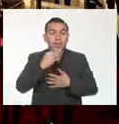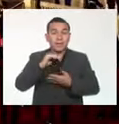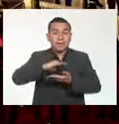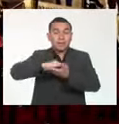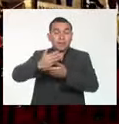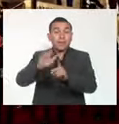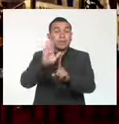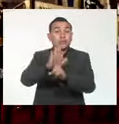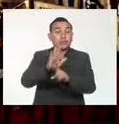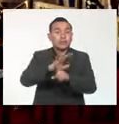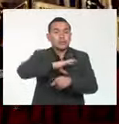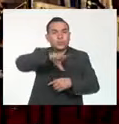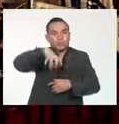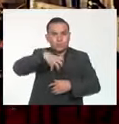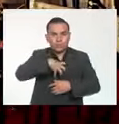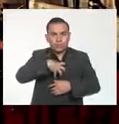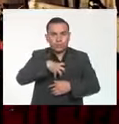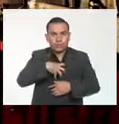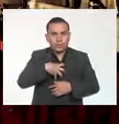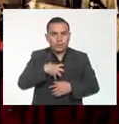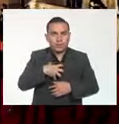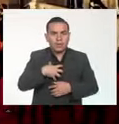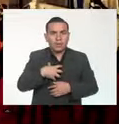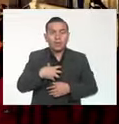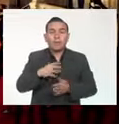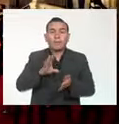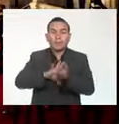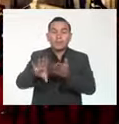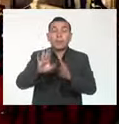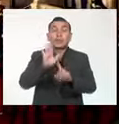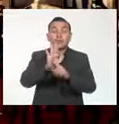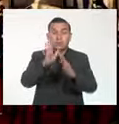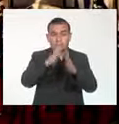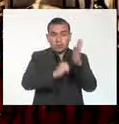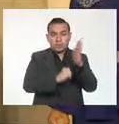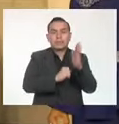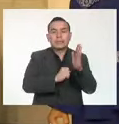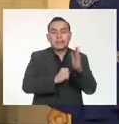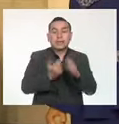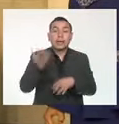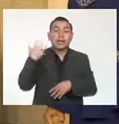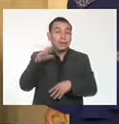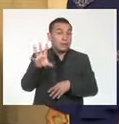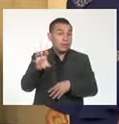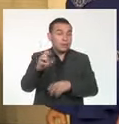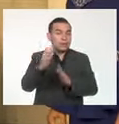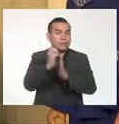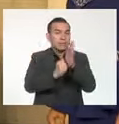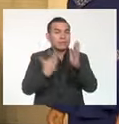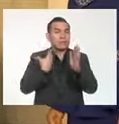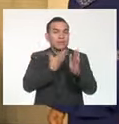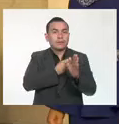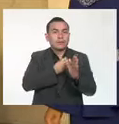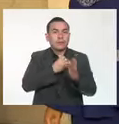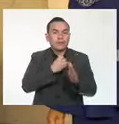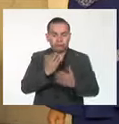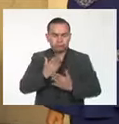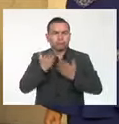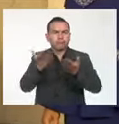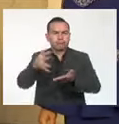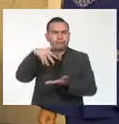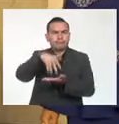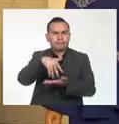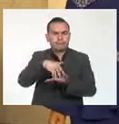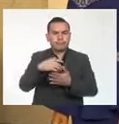son de ellos. ¿Se pagan con sus impuestos? Sí, pero antes los impuestos se los robaban, ahora van de regreso al pueblo